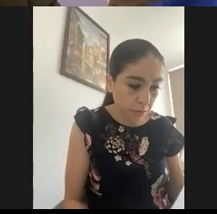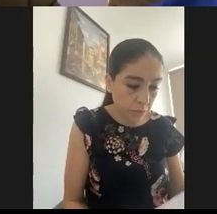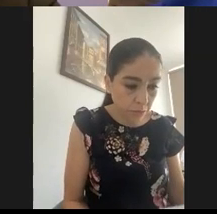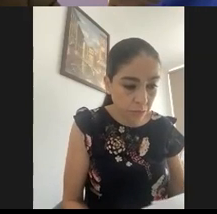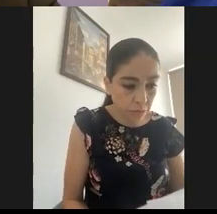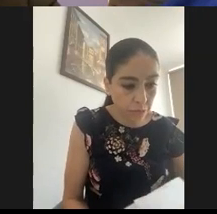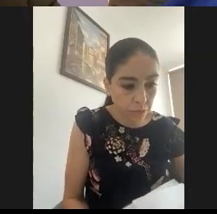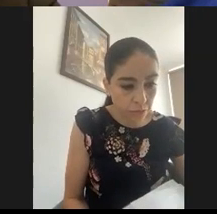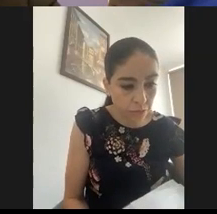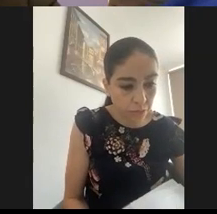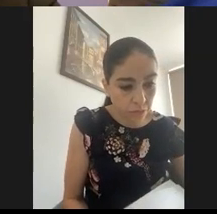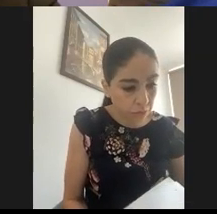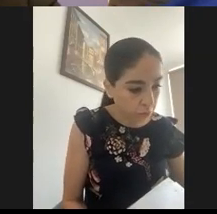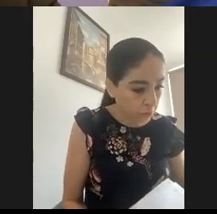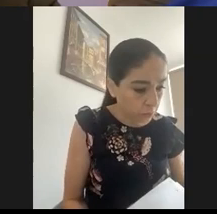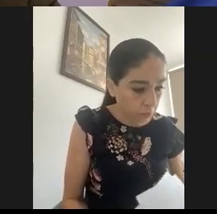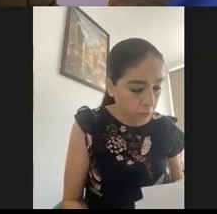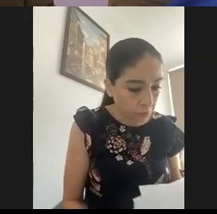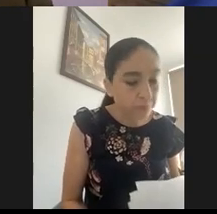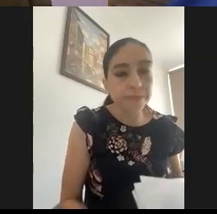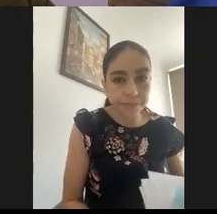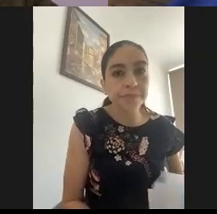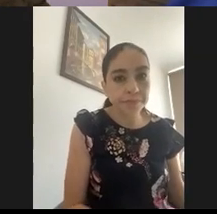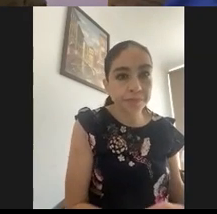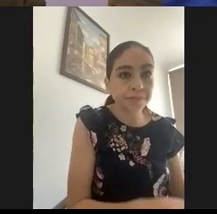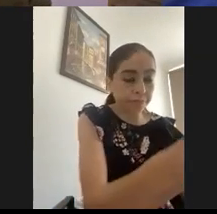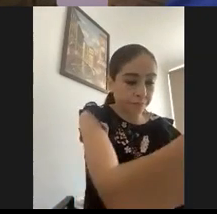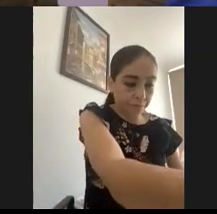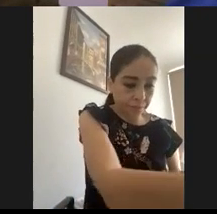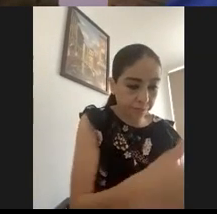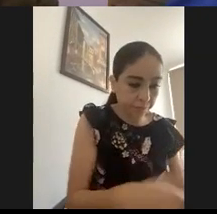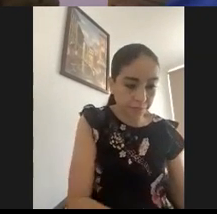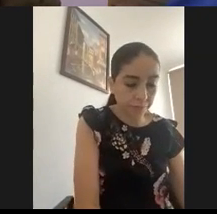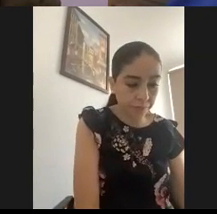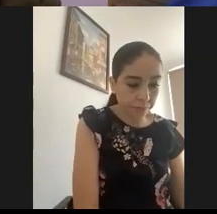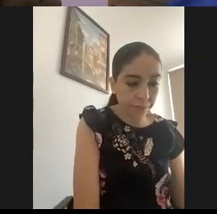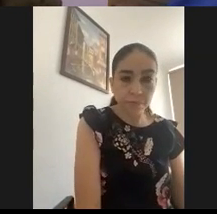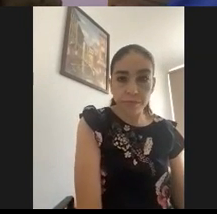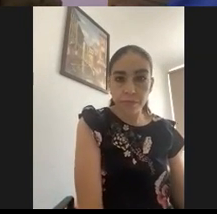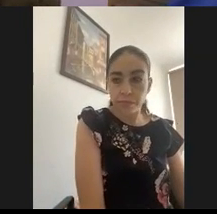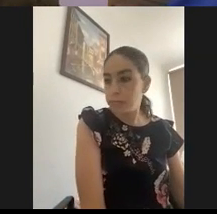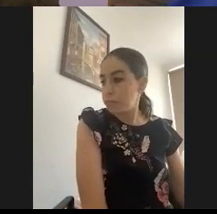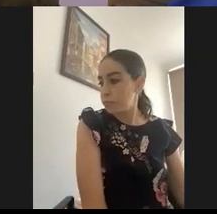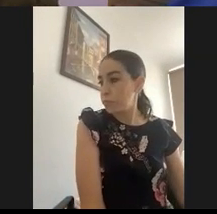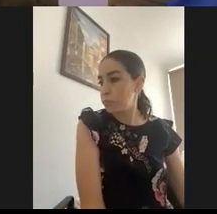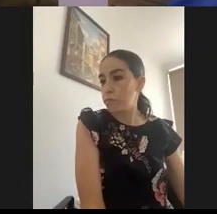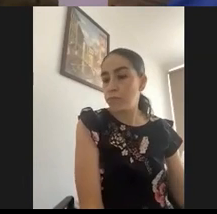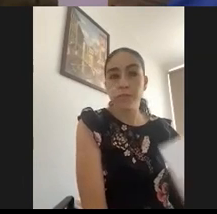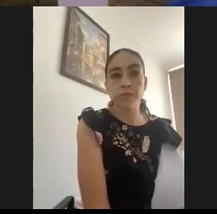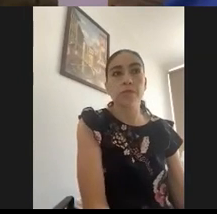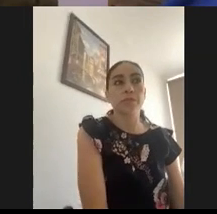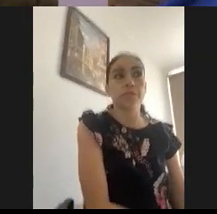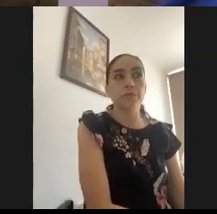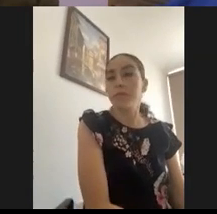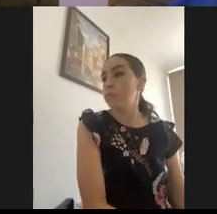es resaltar eso, ¿no? Que estamos planeando para poder llevar a cabo. Antiguamente todo